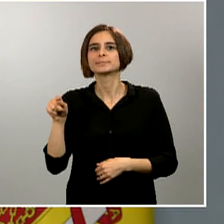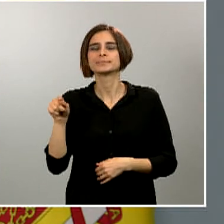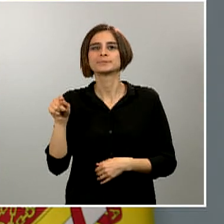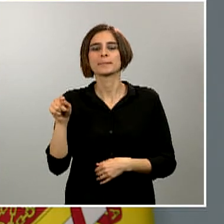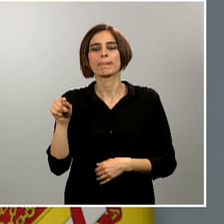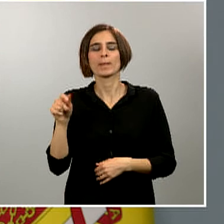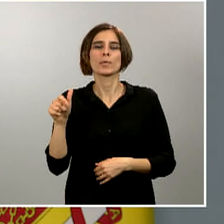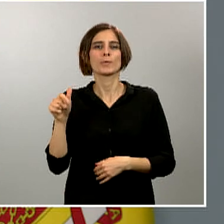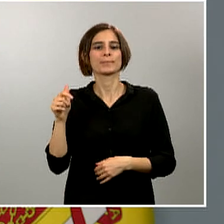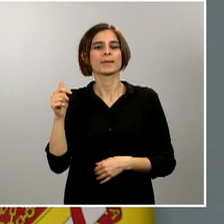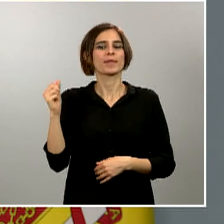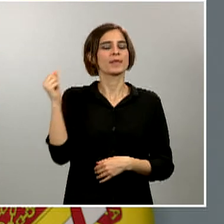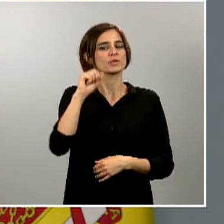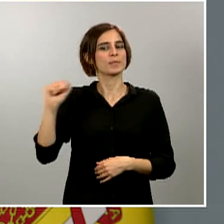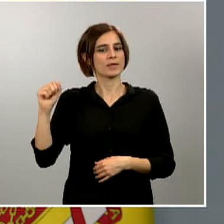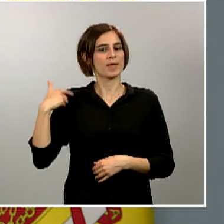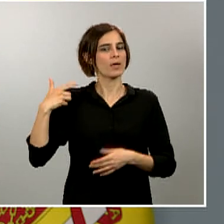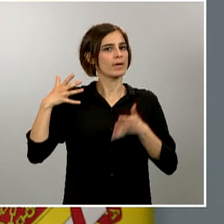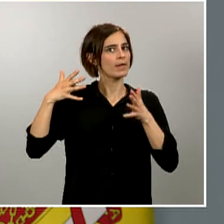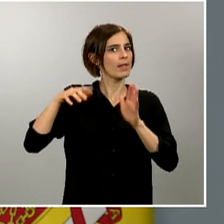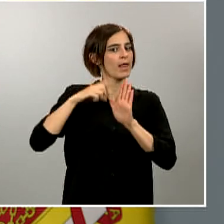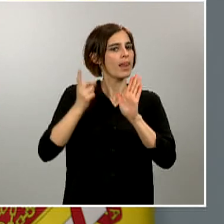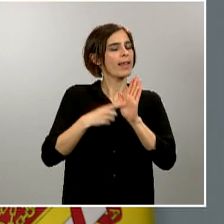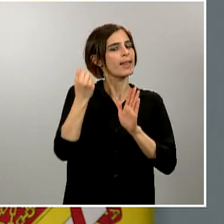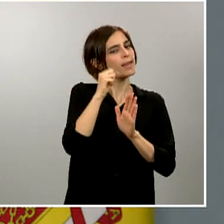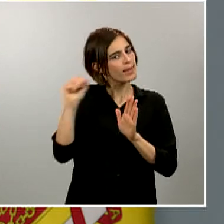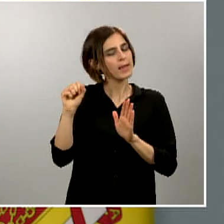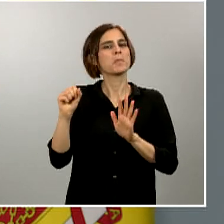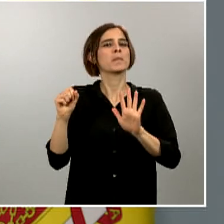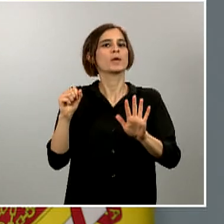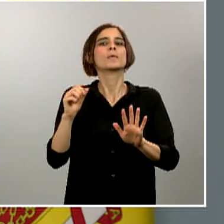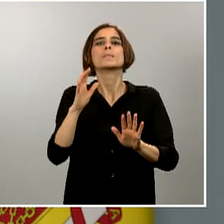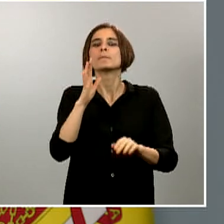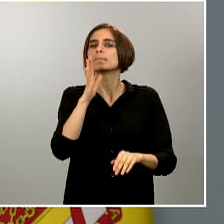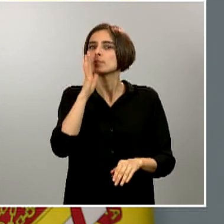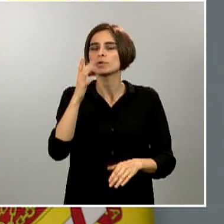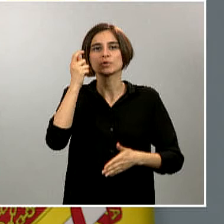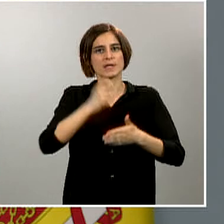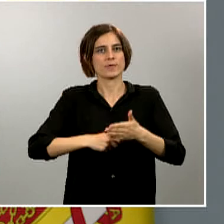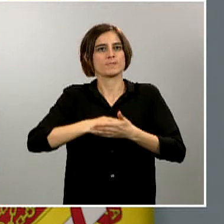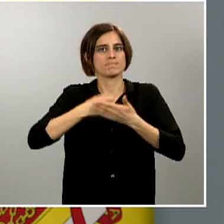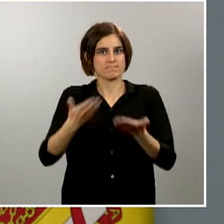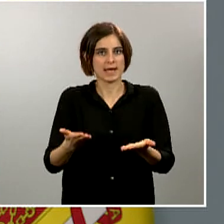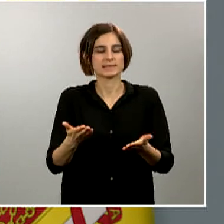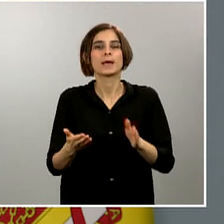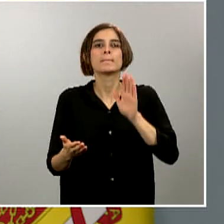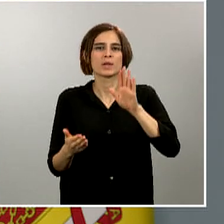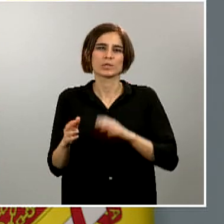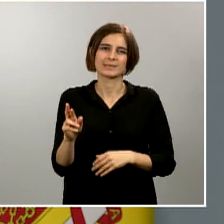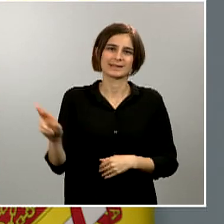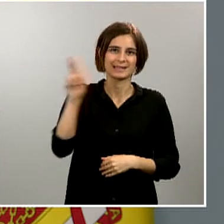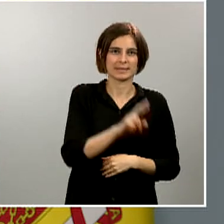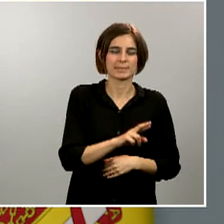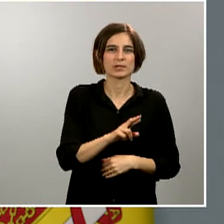a las indicaciones legales. Se han incrementado en ese sentido también las sanciones, pero vuelvo a decir, nunca en números expresivos.